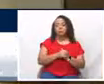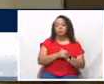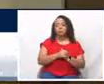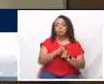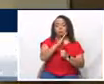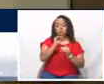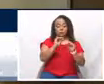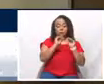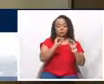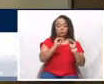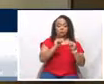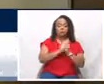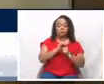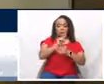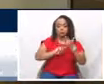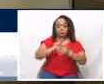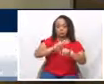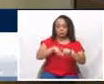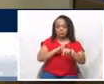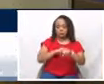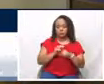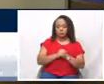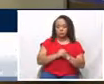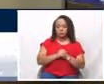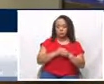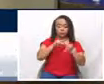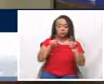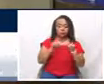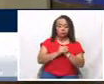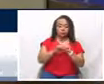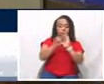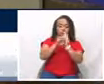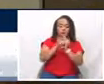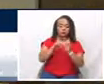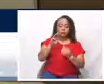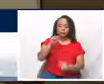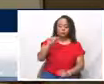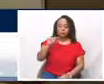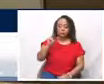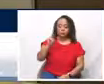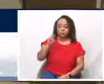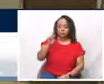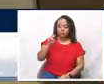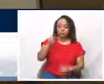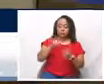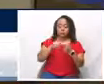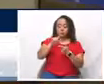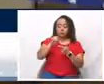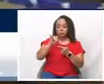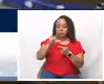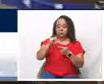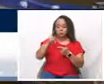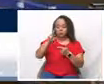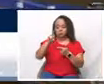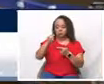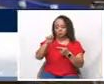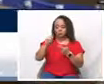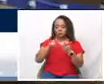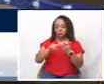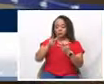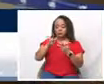daba clases o da clases en la Universidad Nacional. Pero, por ejemplo, Maureen, Soy la Rosa fueron de las primeras, Vilma Peña,